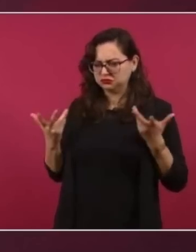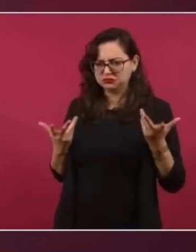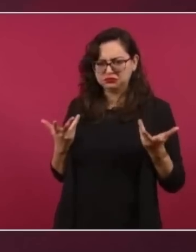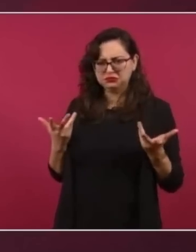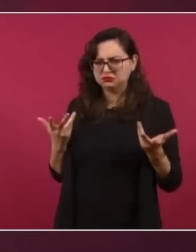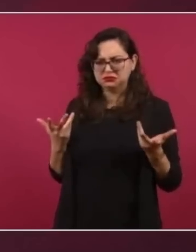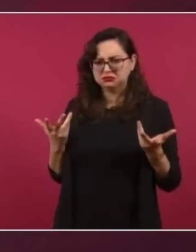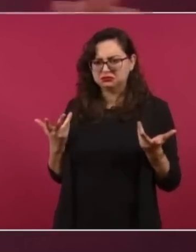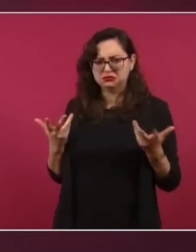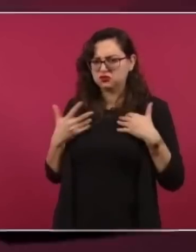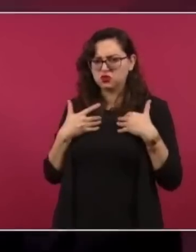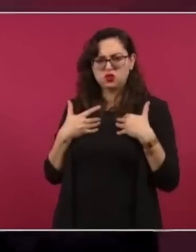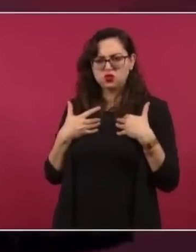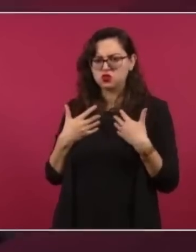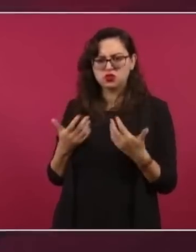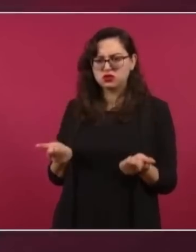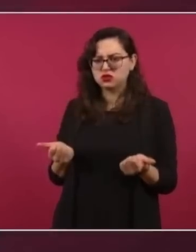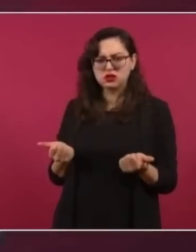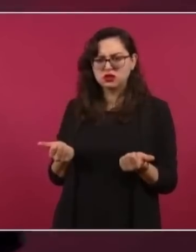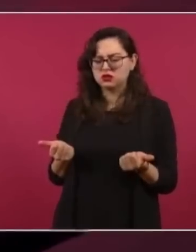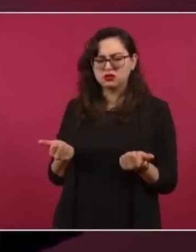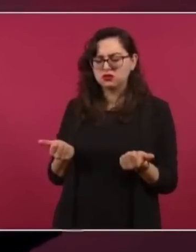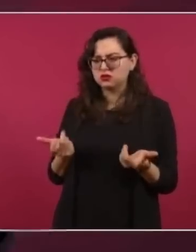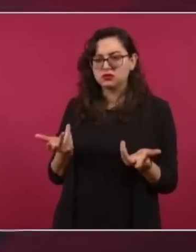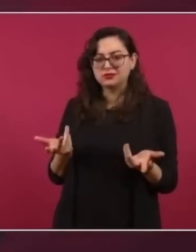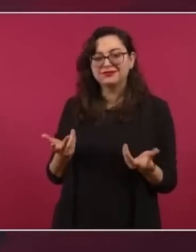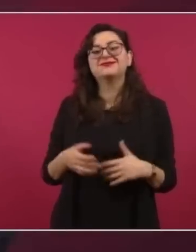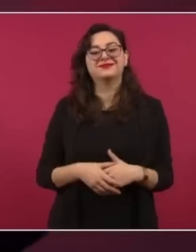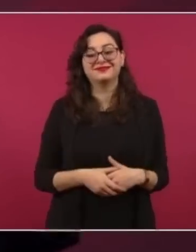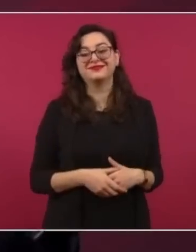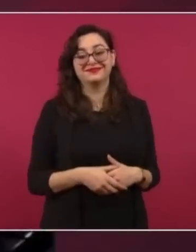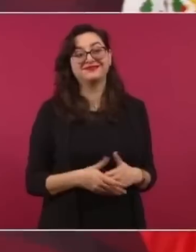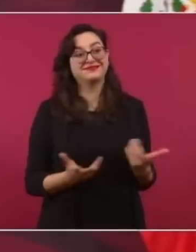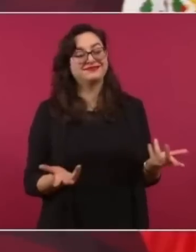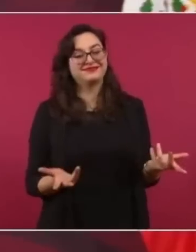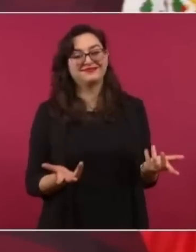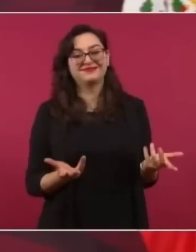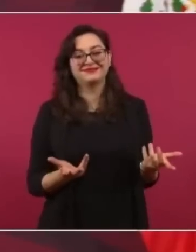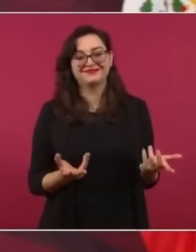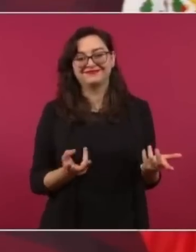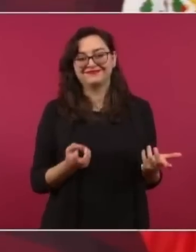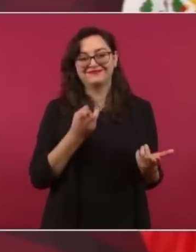de decir, no, todos son iguales, todo es lo mismo,